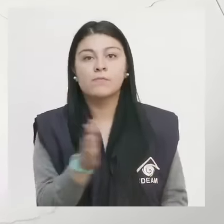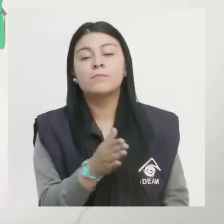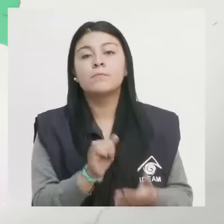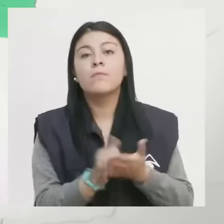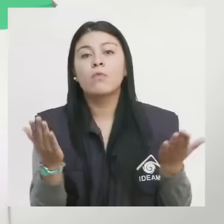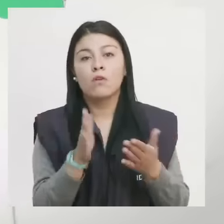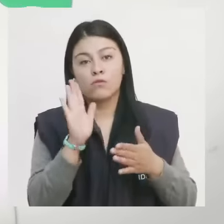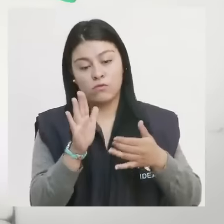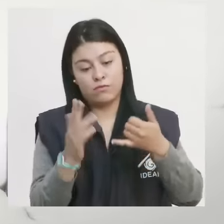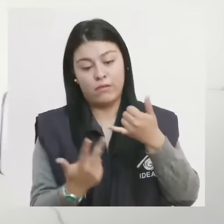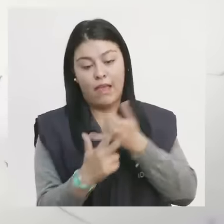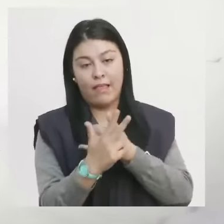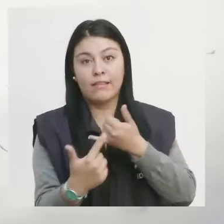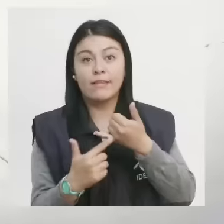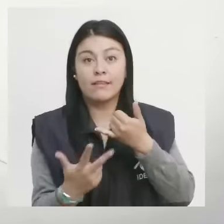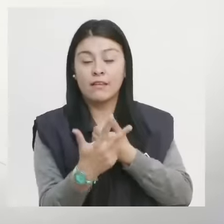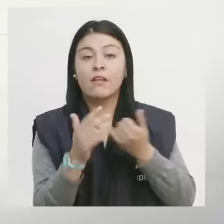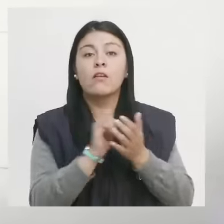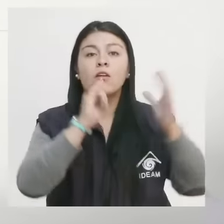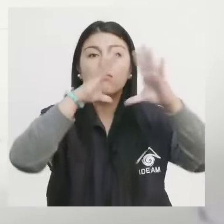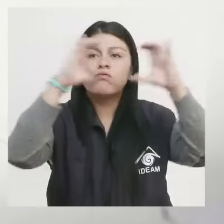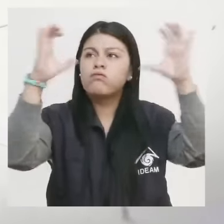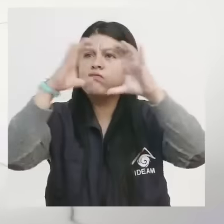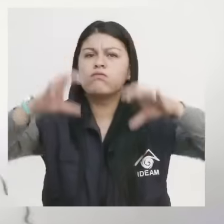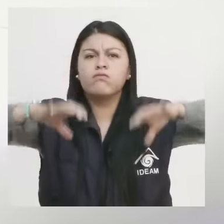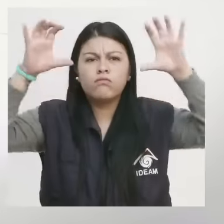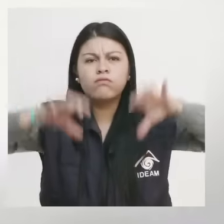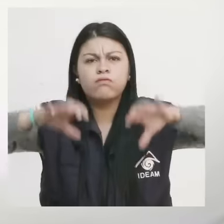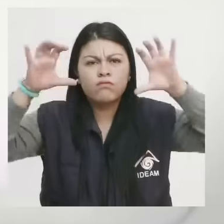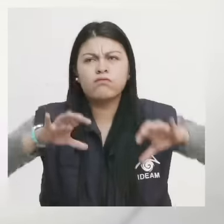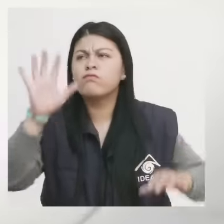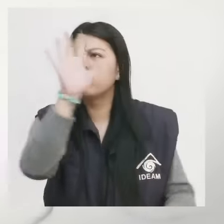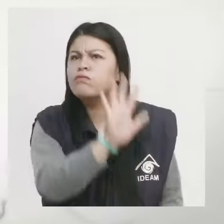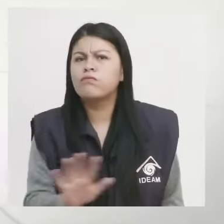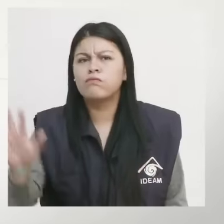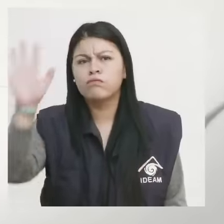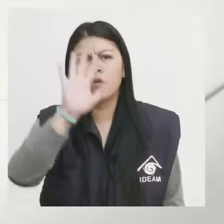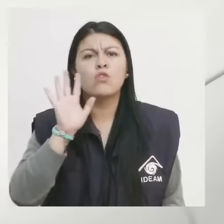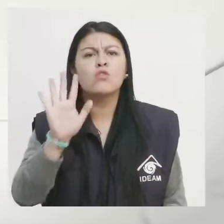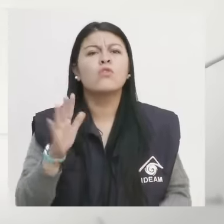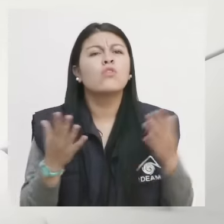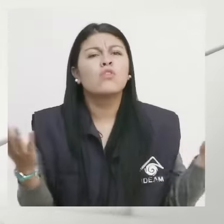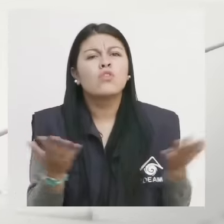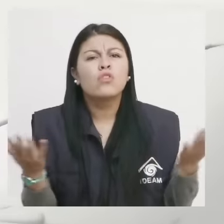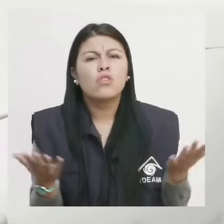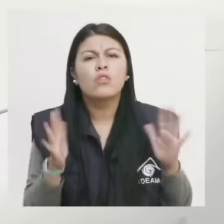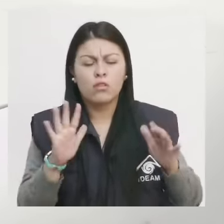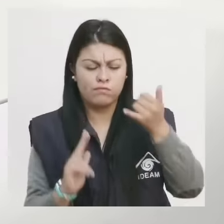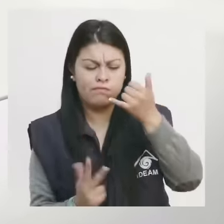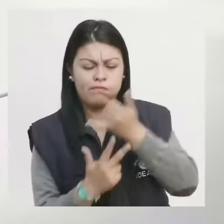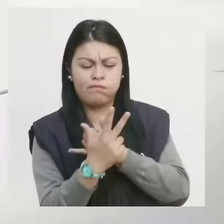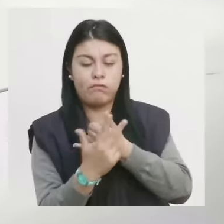andina, se espera tiempo nublado con lluvias permanentes a lo largo de todos los departamentos ubicados en la cordillera de los Andes.